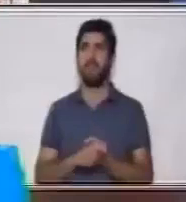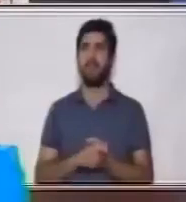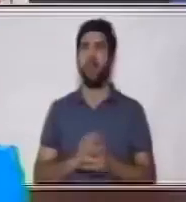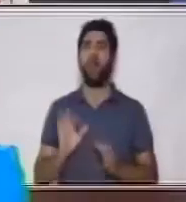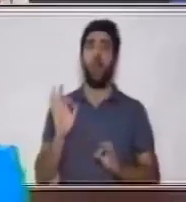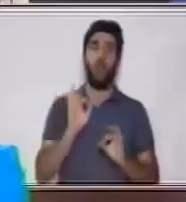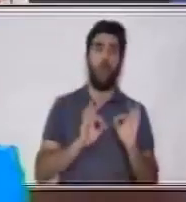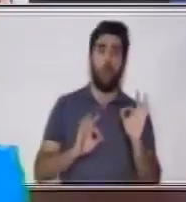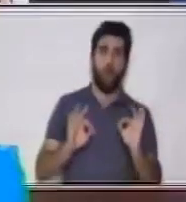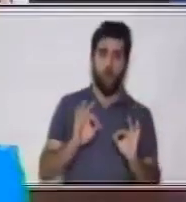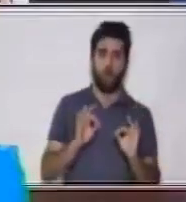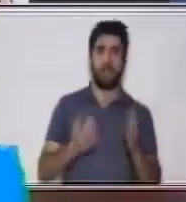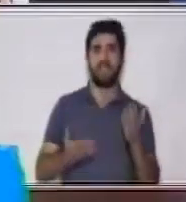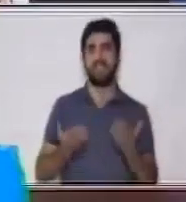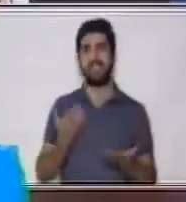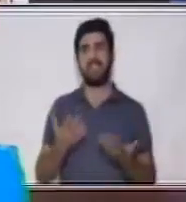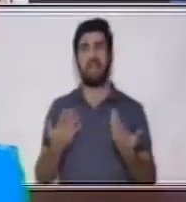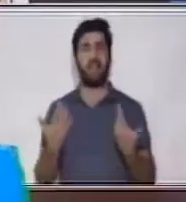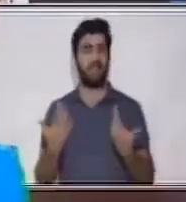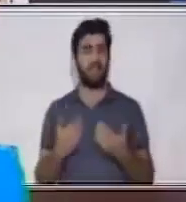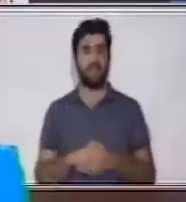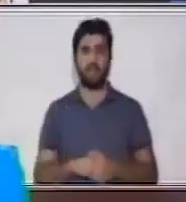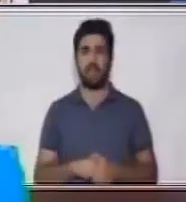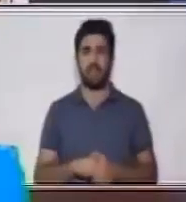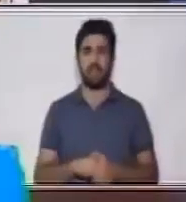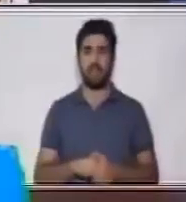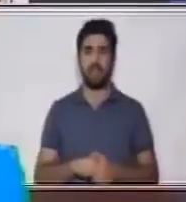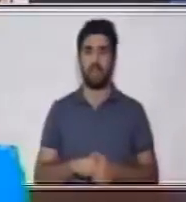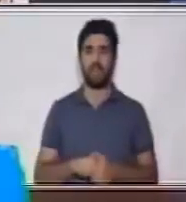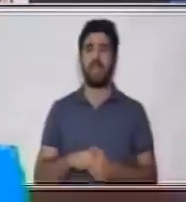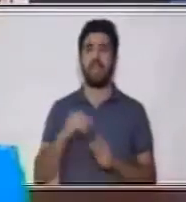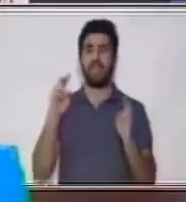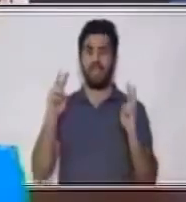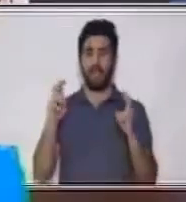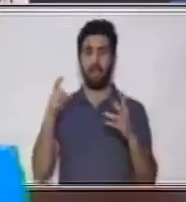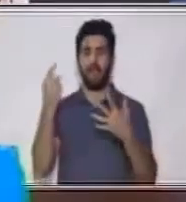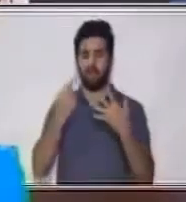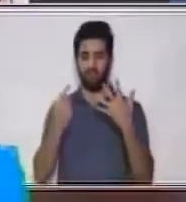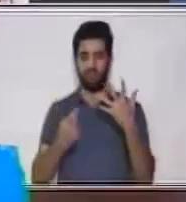¿Podría ser el de transportes?